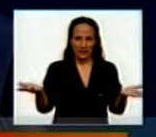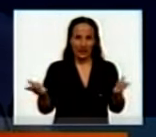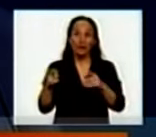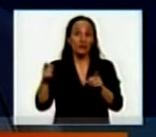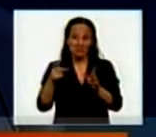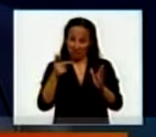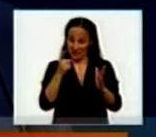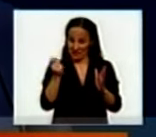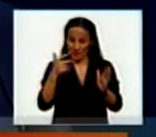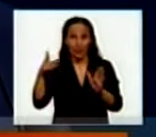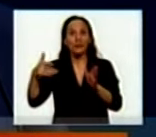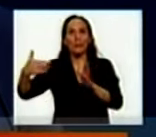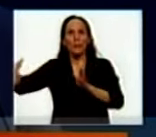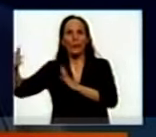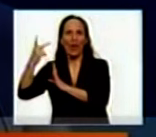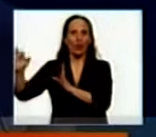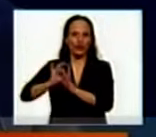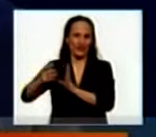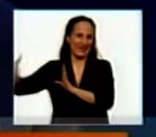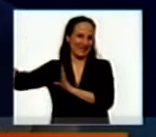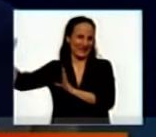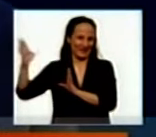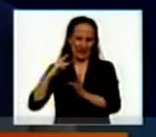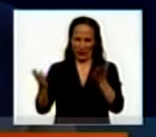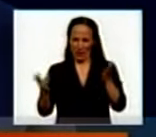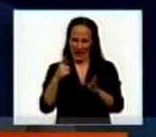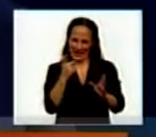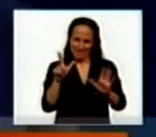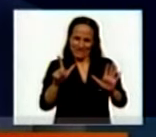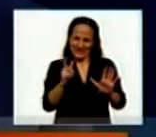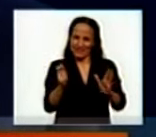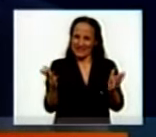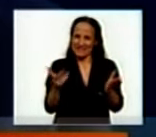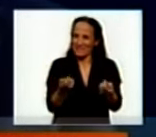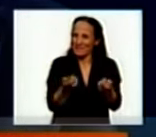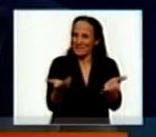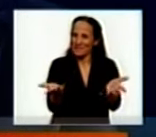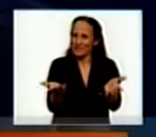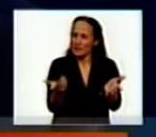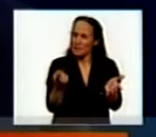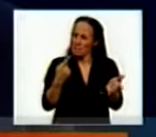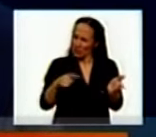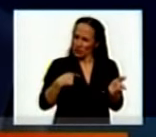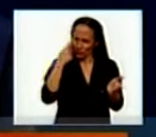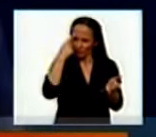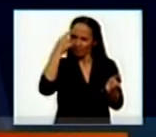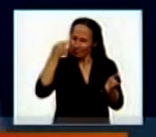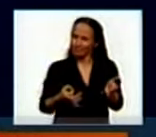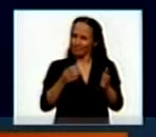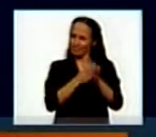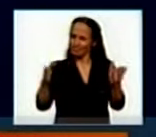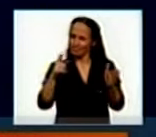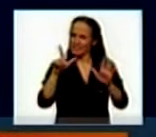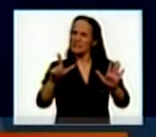vendrán. Pero estoy convencido que en estos 7 meses hemos aprendido